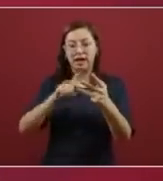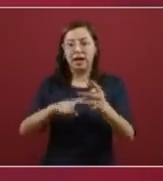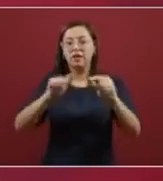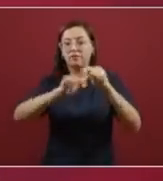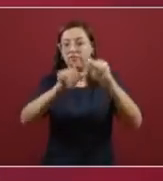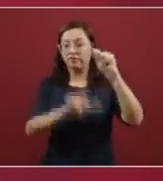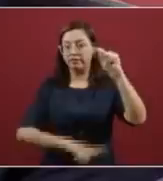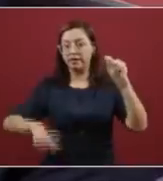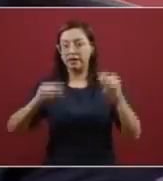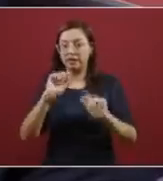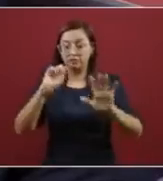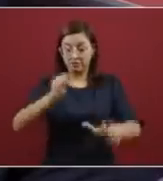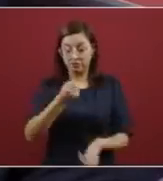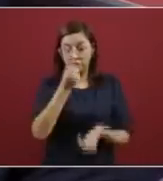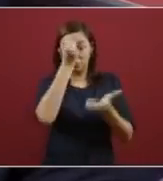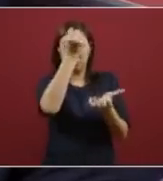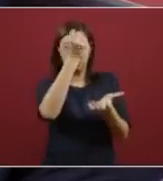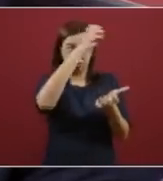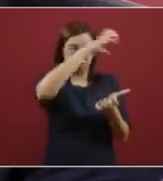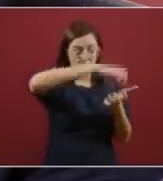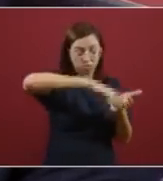federal.